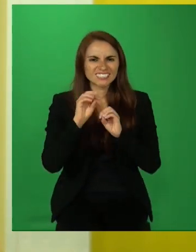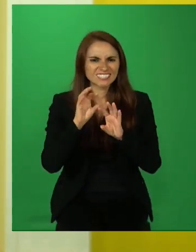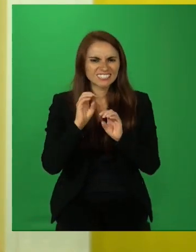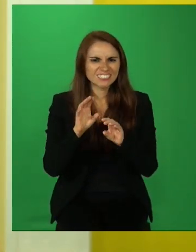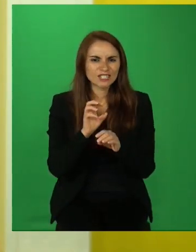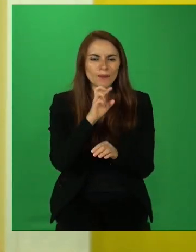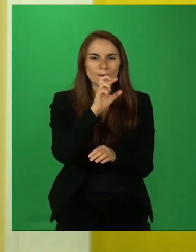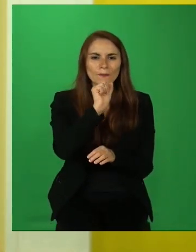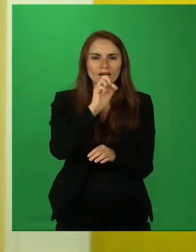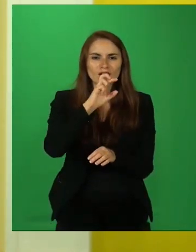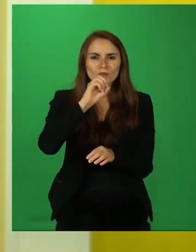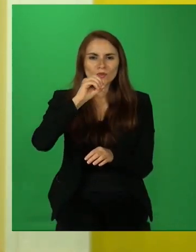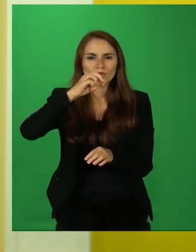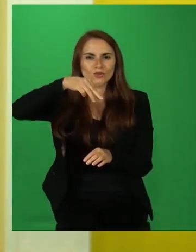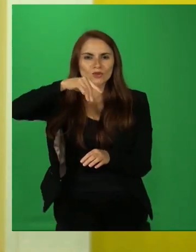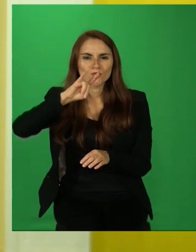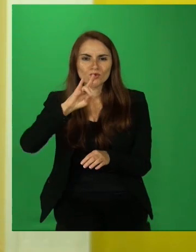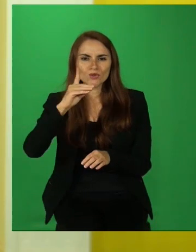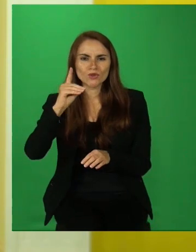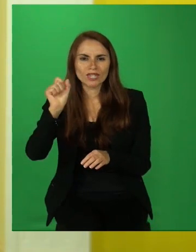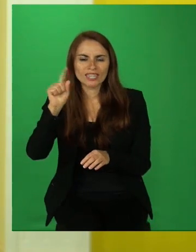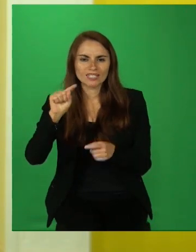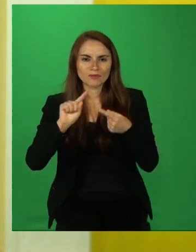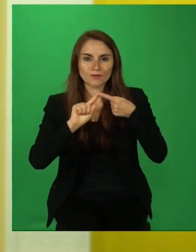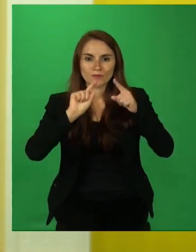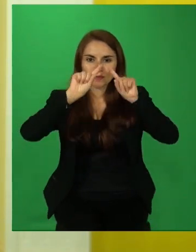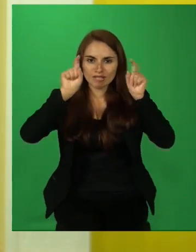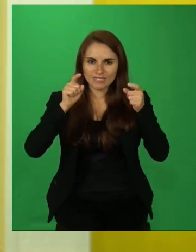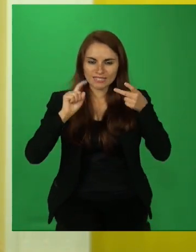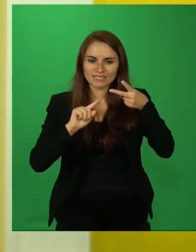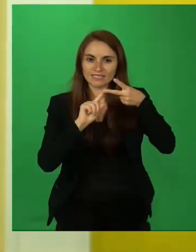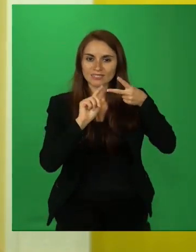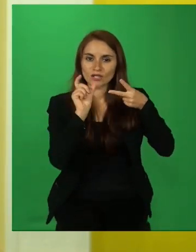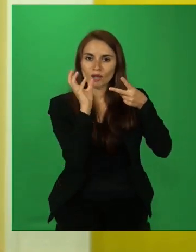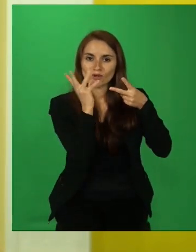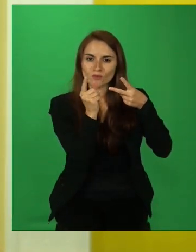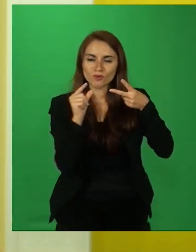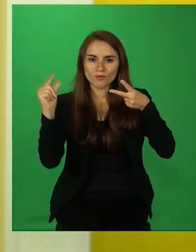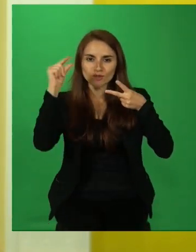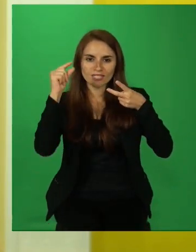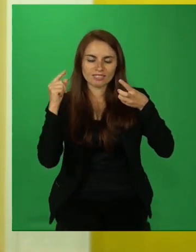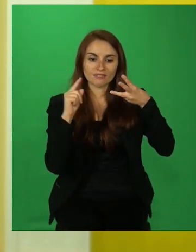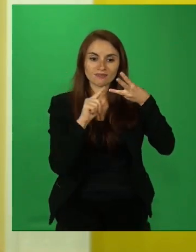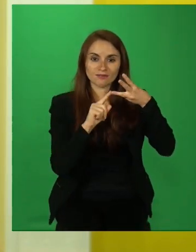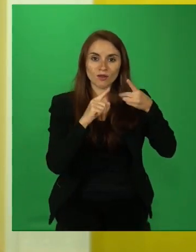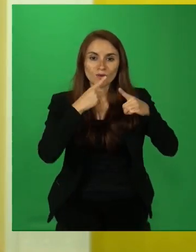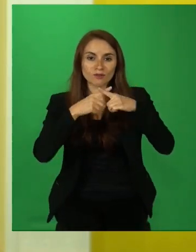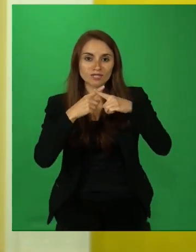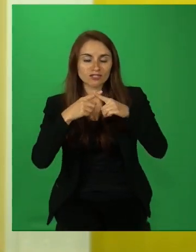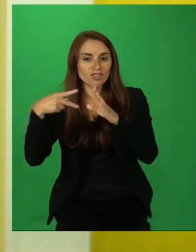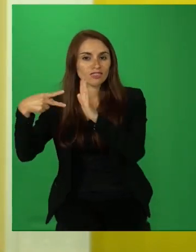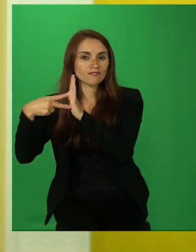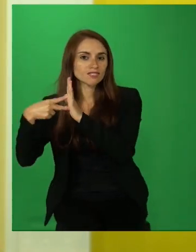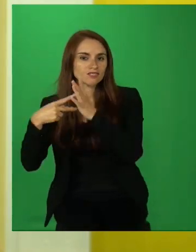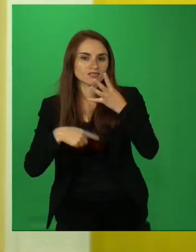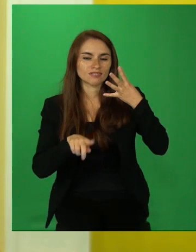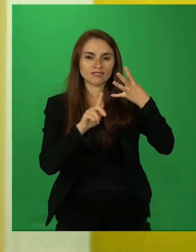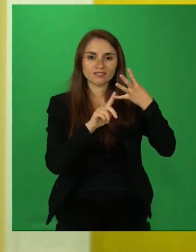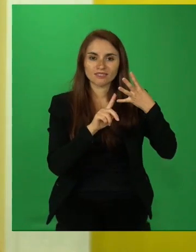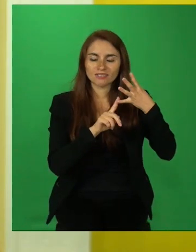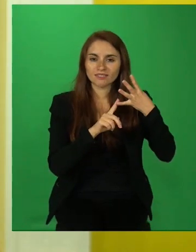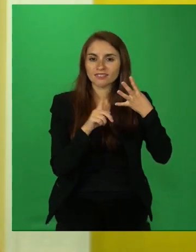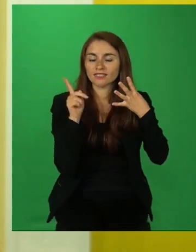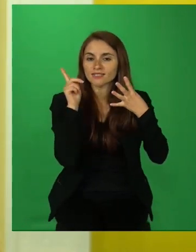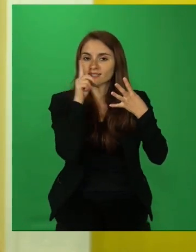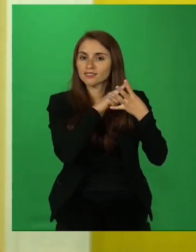para como das primero paréntesis segundo potencias luego multiplicaciones y divisiones en el